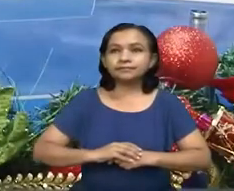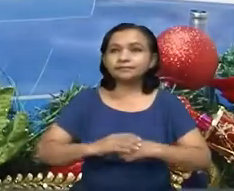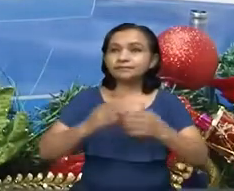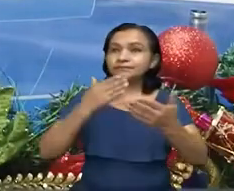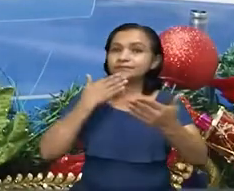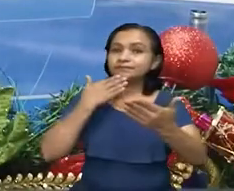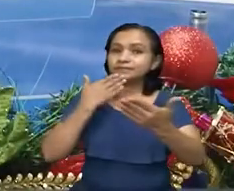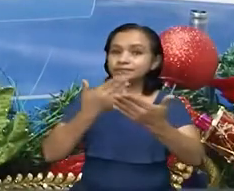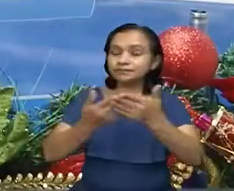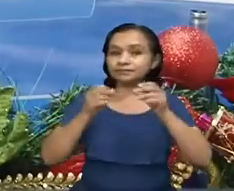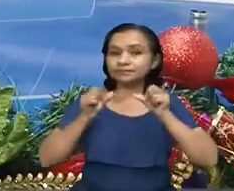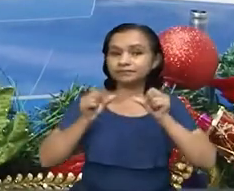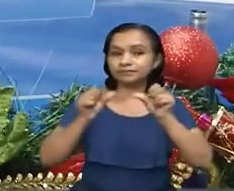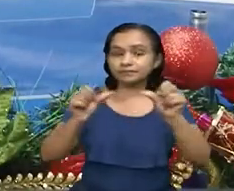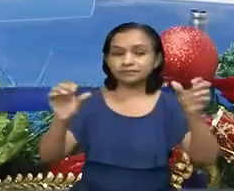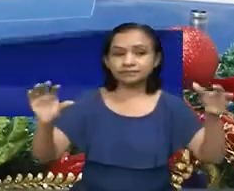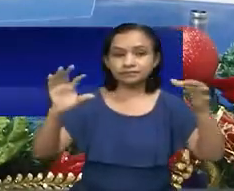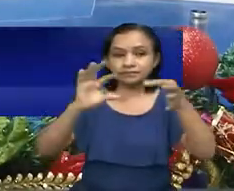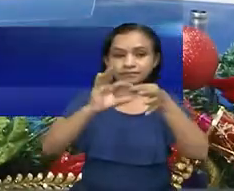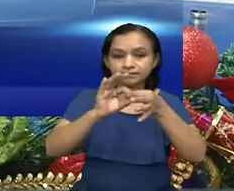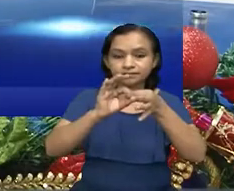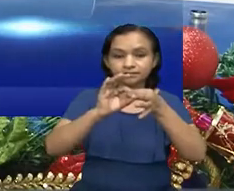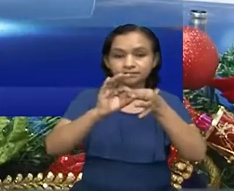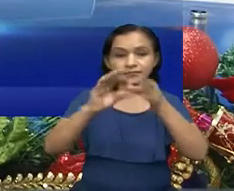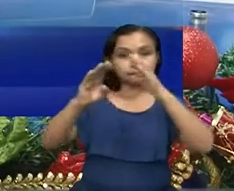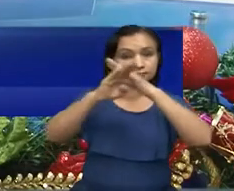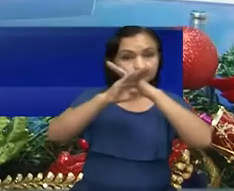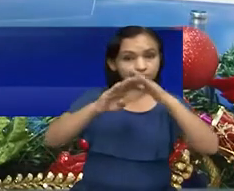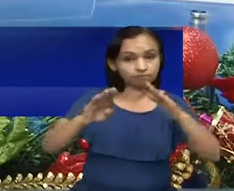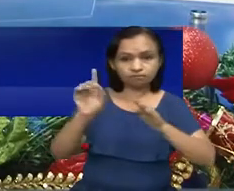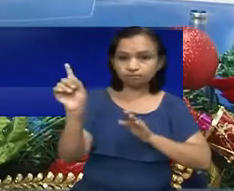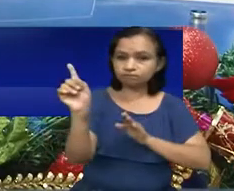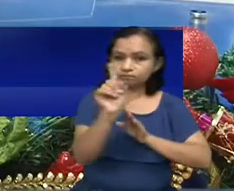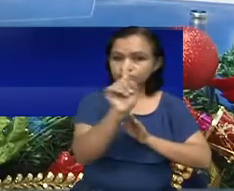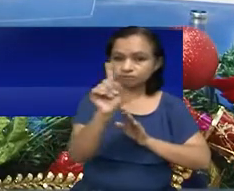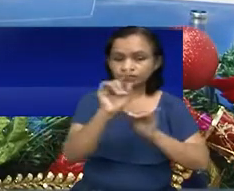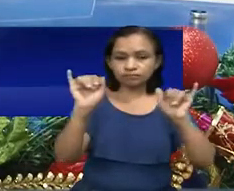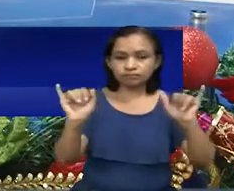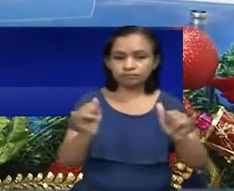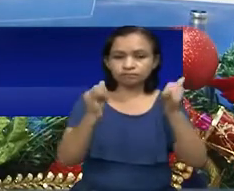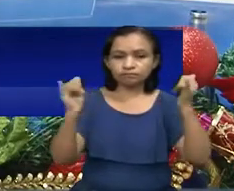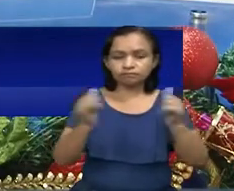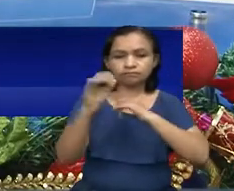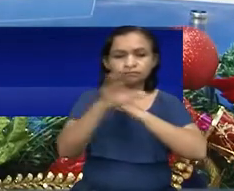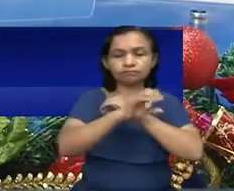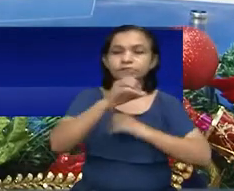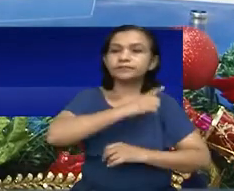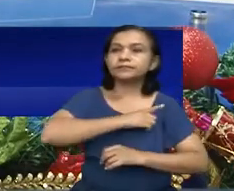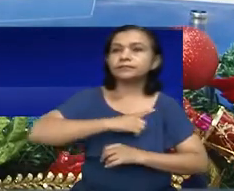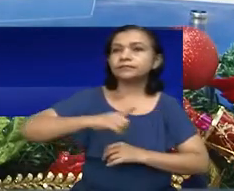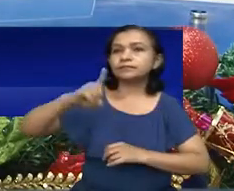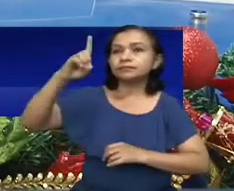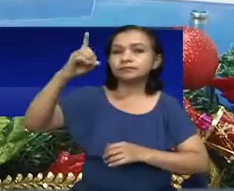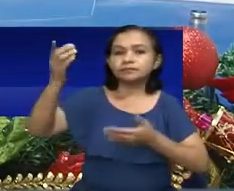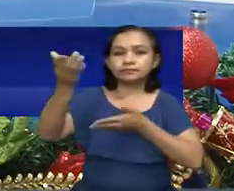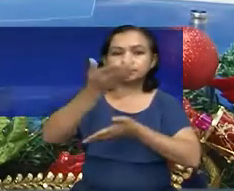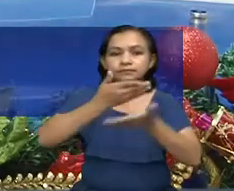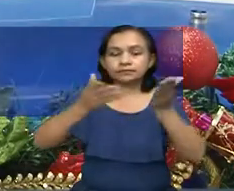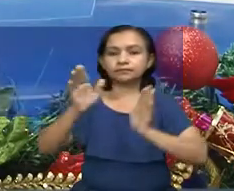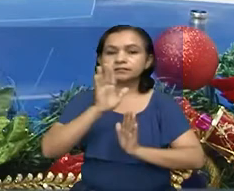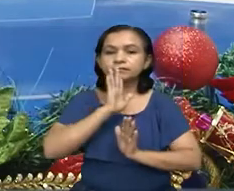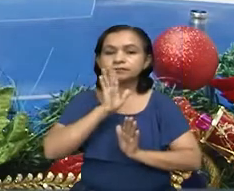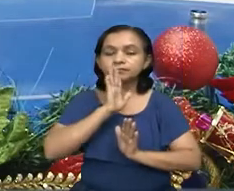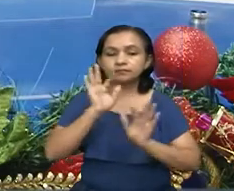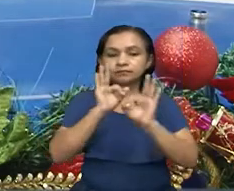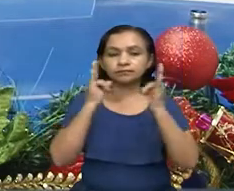Gracias por continuar con nosotros. Con la paz no se juega y nadie puede arrebatarnos la confianza en Dios. Fueron parte de las palabras dirigidas a